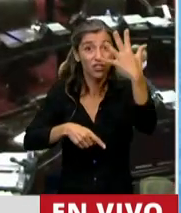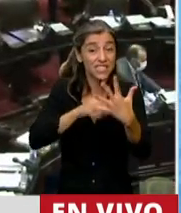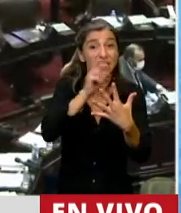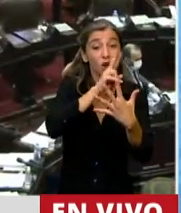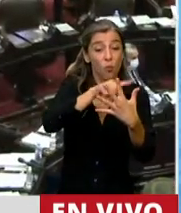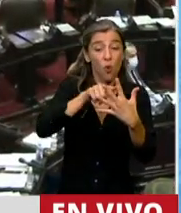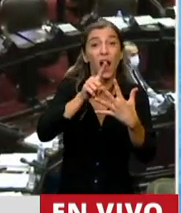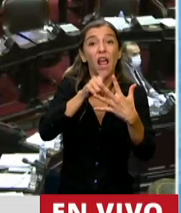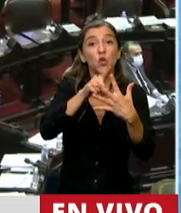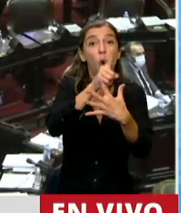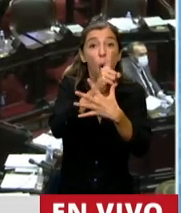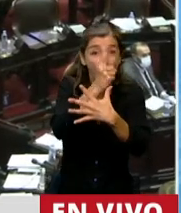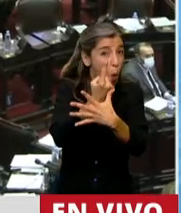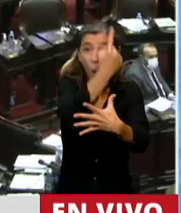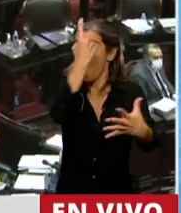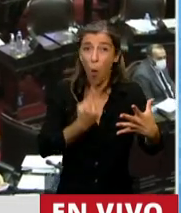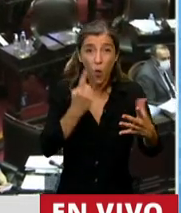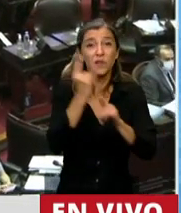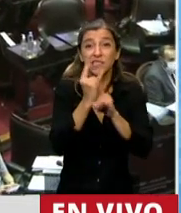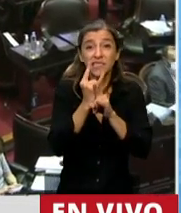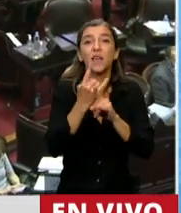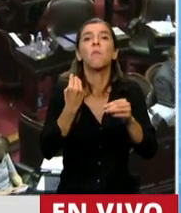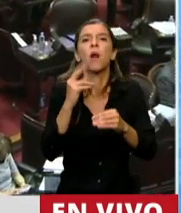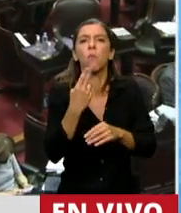miembros de las distintas policías y fuerzas de seguridad.